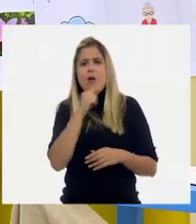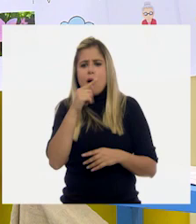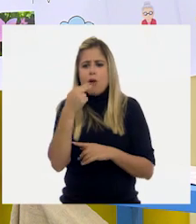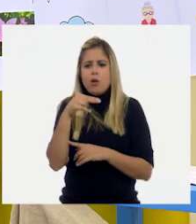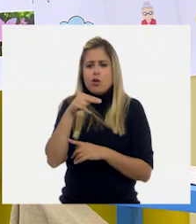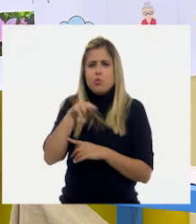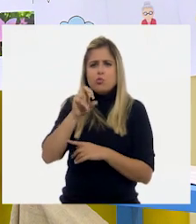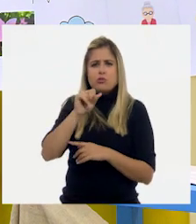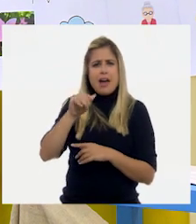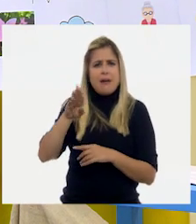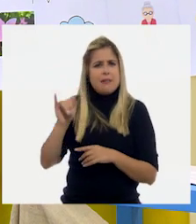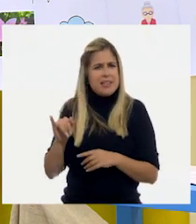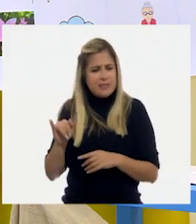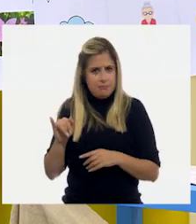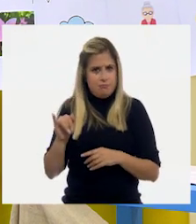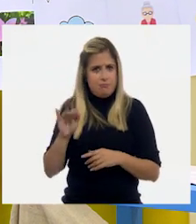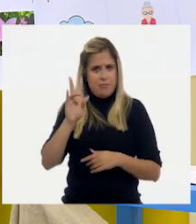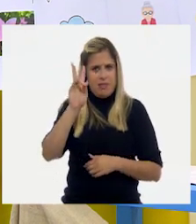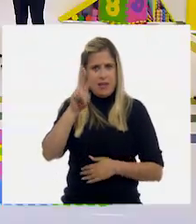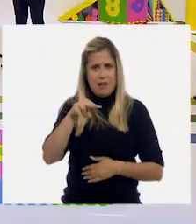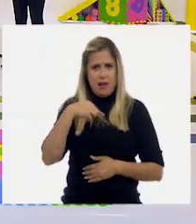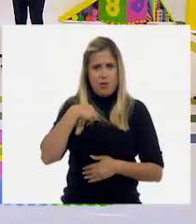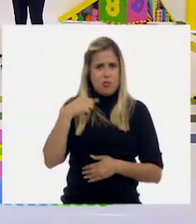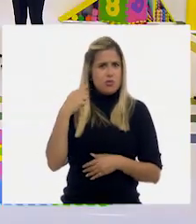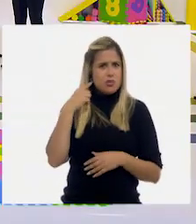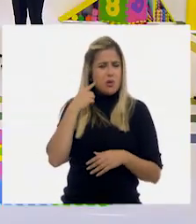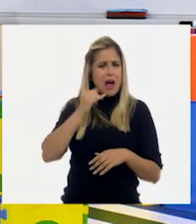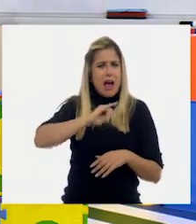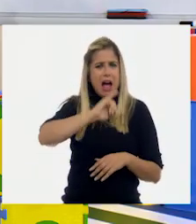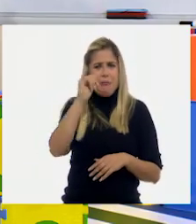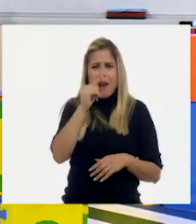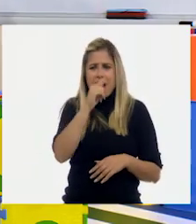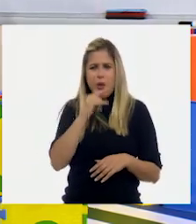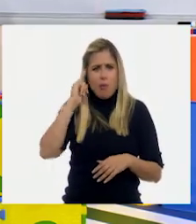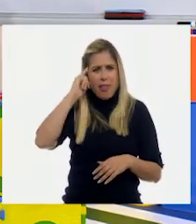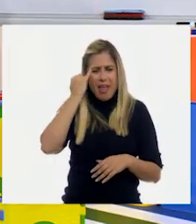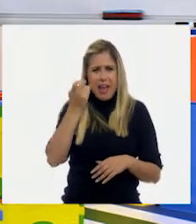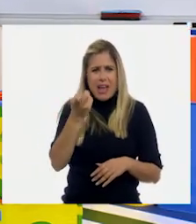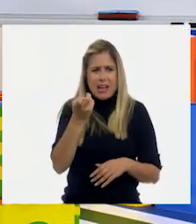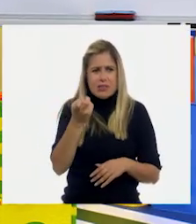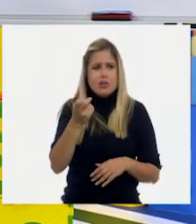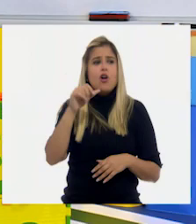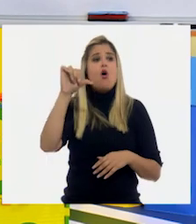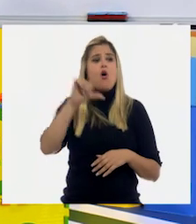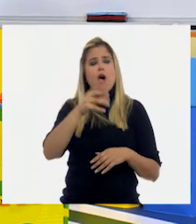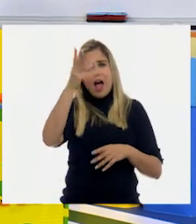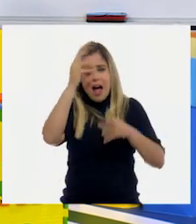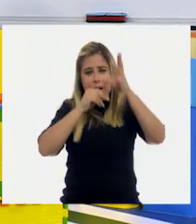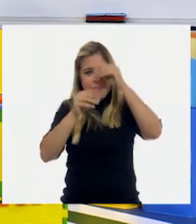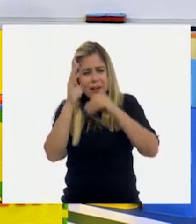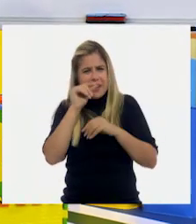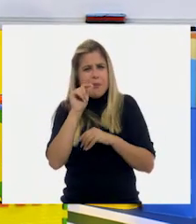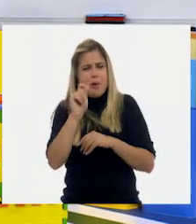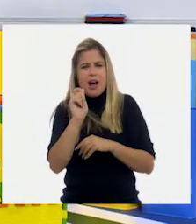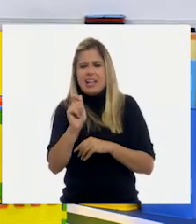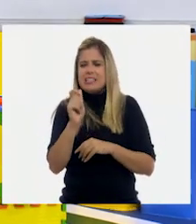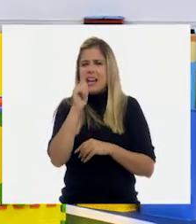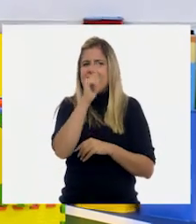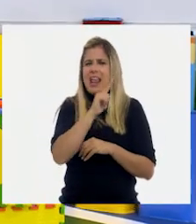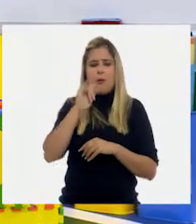Nyusabi. Pero la verdad es que yo nunca he escuchado de ella. Así es, Pepe. El día de hoy vamos a aprender un poco de la